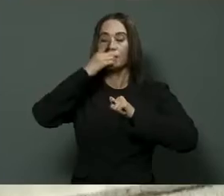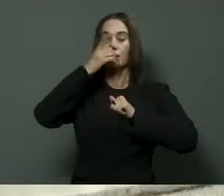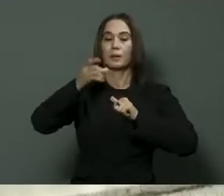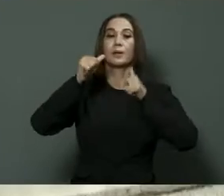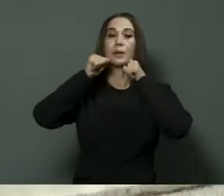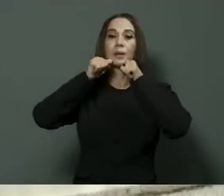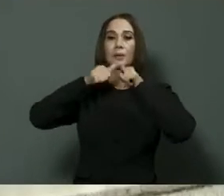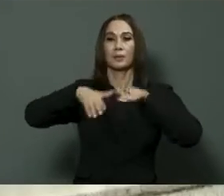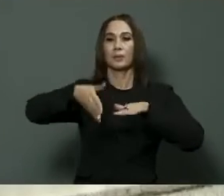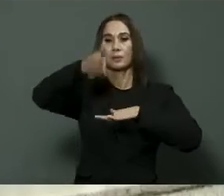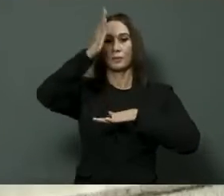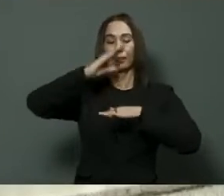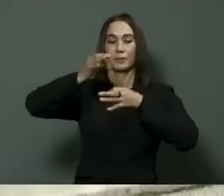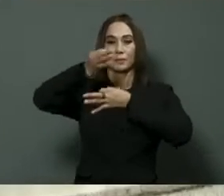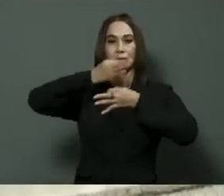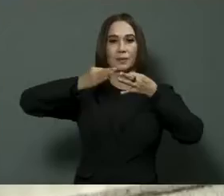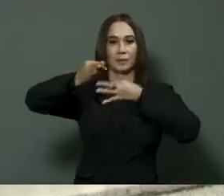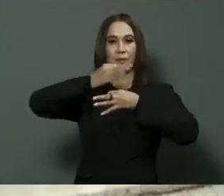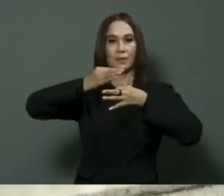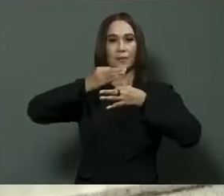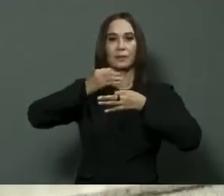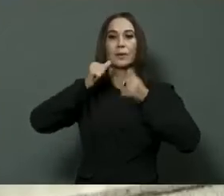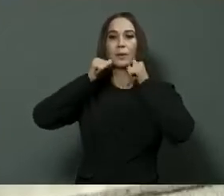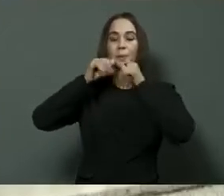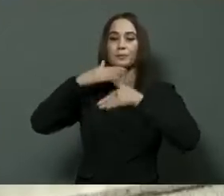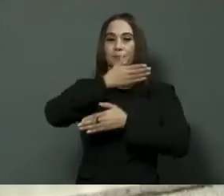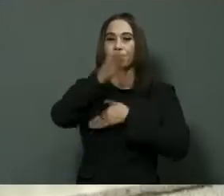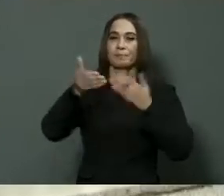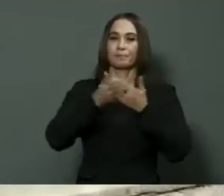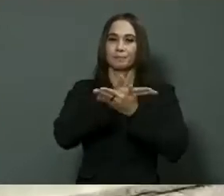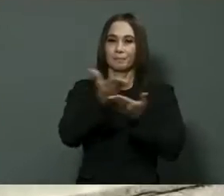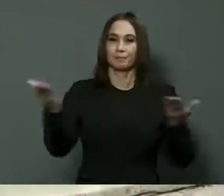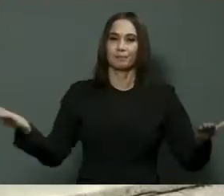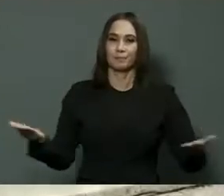Que Dios bendiga a la provincia de Duarte. Bendiciones para todos.